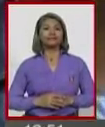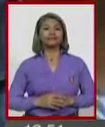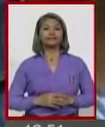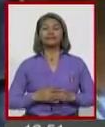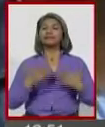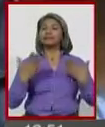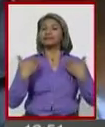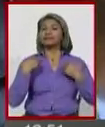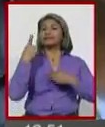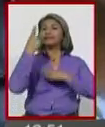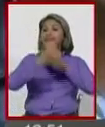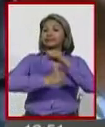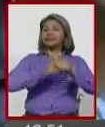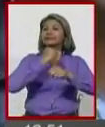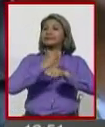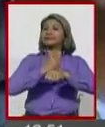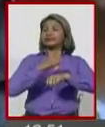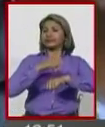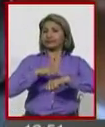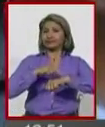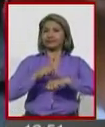nos damos plazo un año